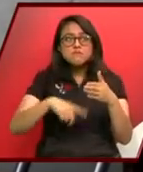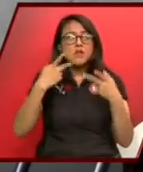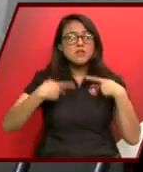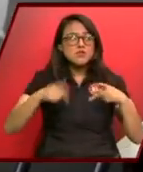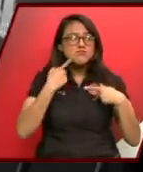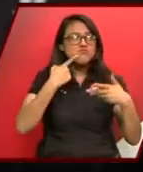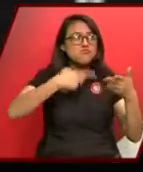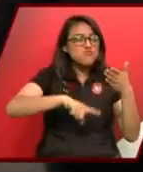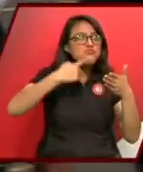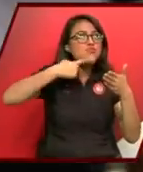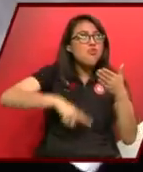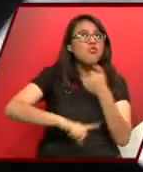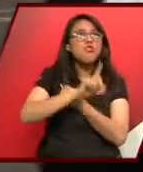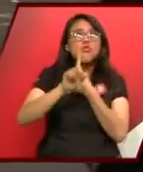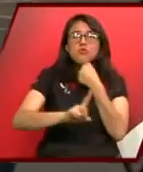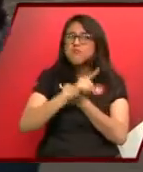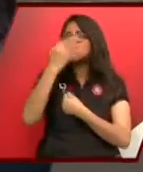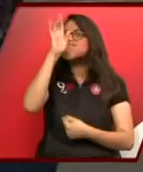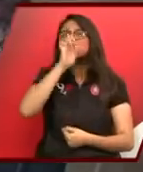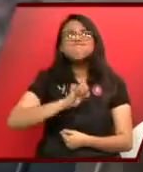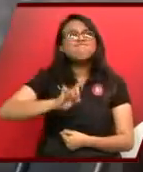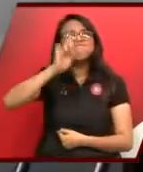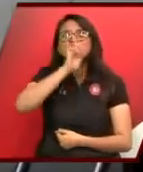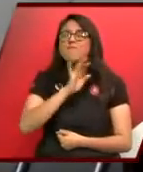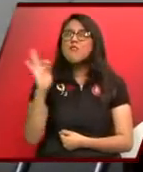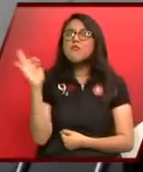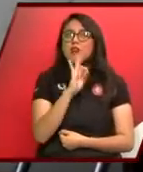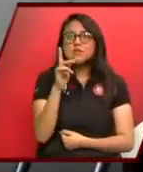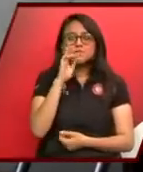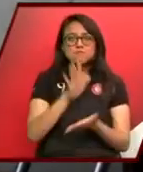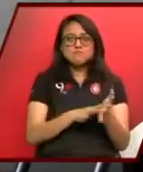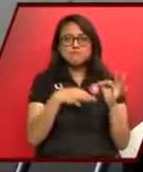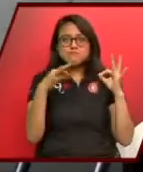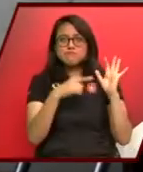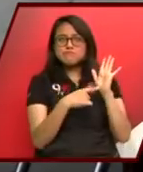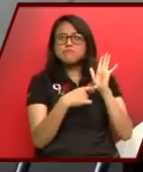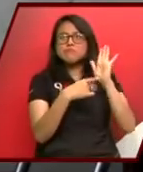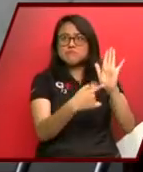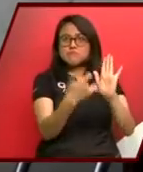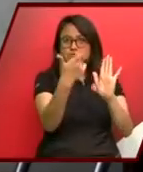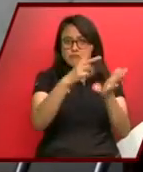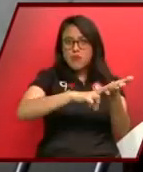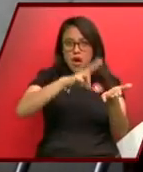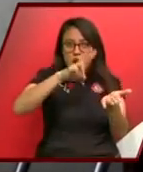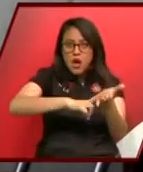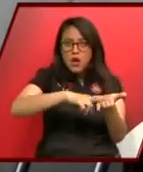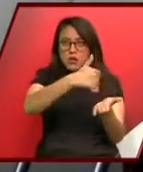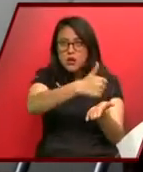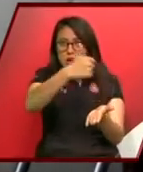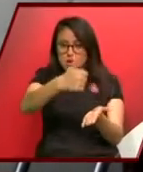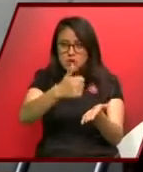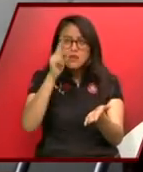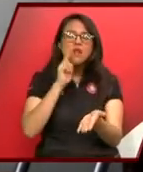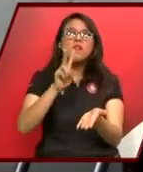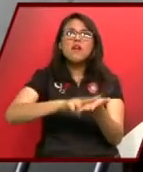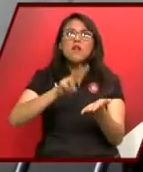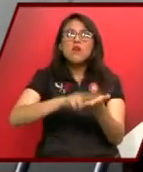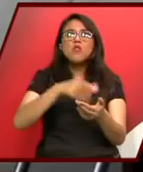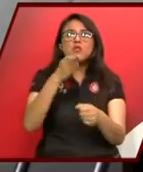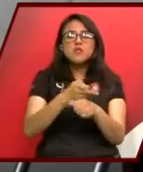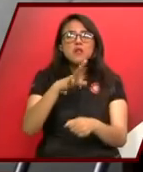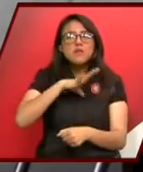son deudores, es totalmente falso. Y este es nuestro estado de resultados, donde están los gastos y que tenemos un saldo a favor